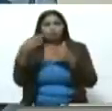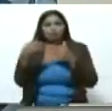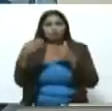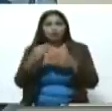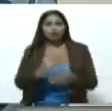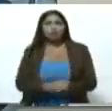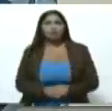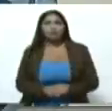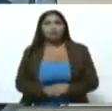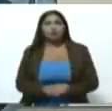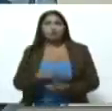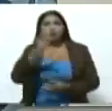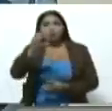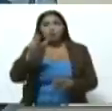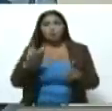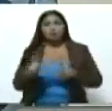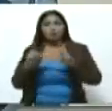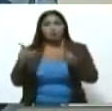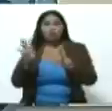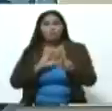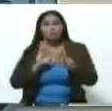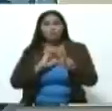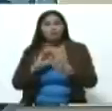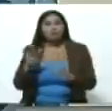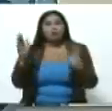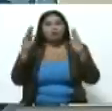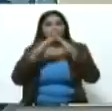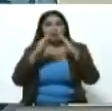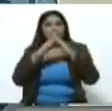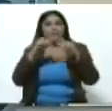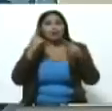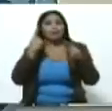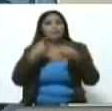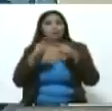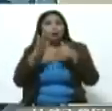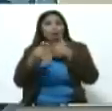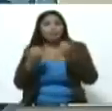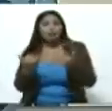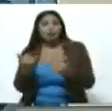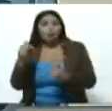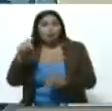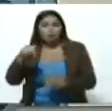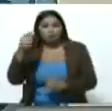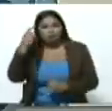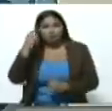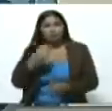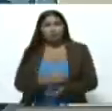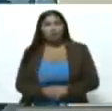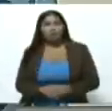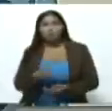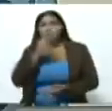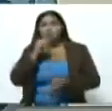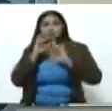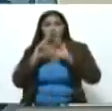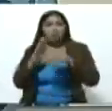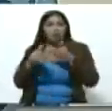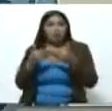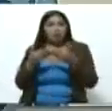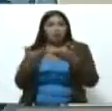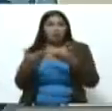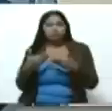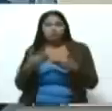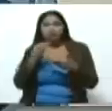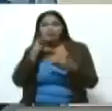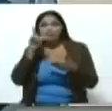para adquirir la titularidad de dicho inmueble. Sin embargo, hasta la presente fecha, no han obtenido respuesta alguna del citado